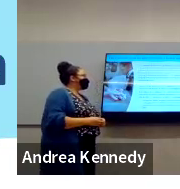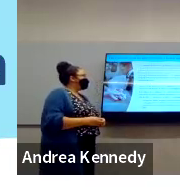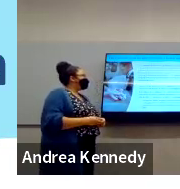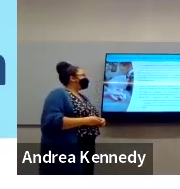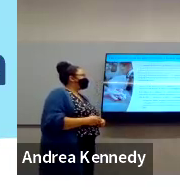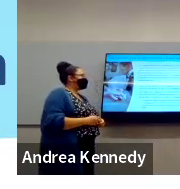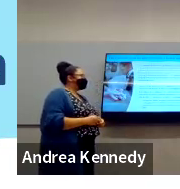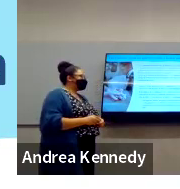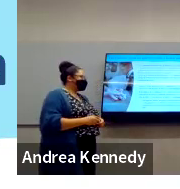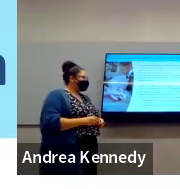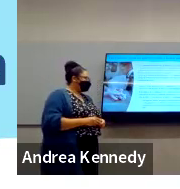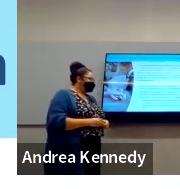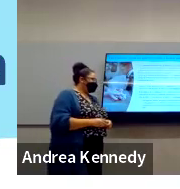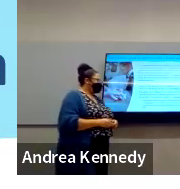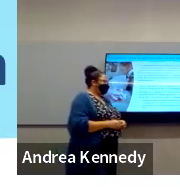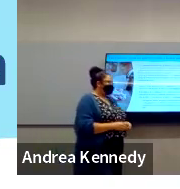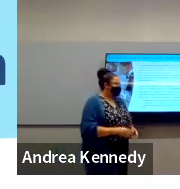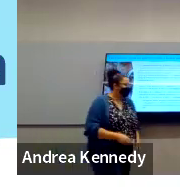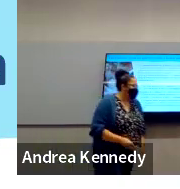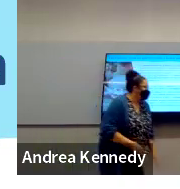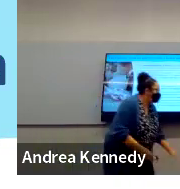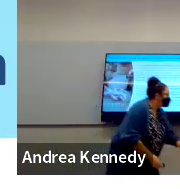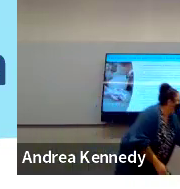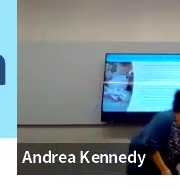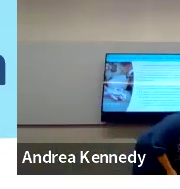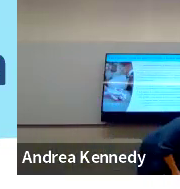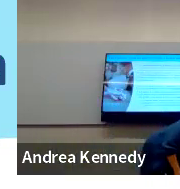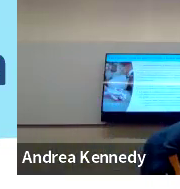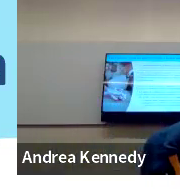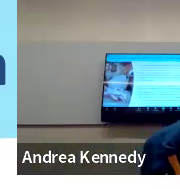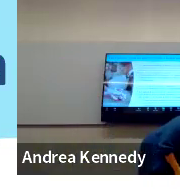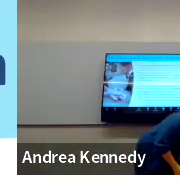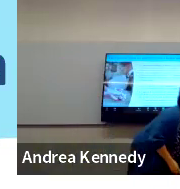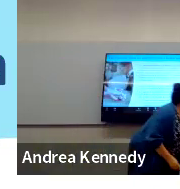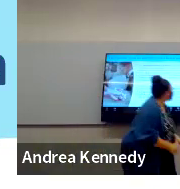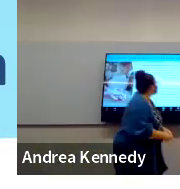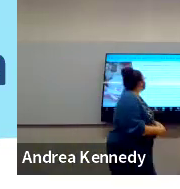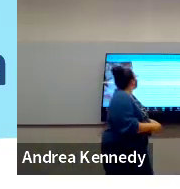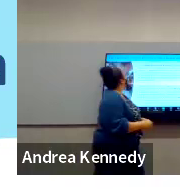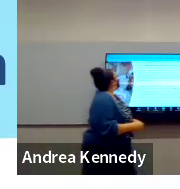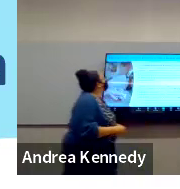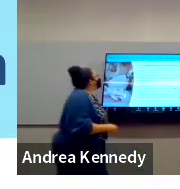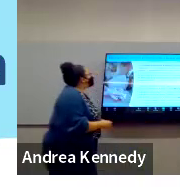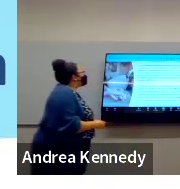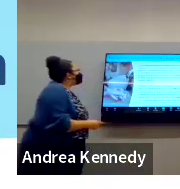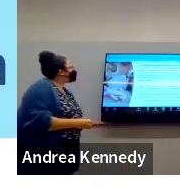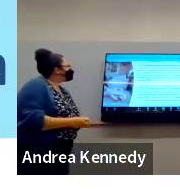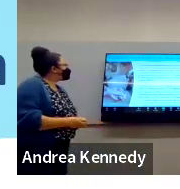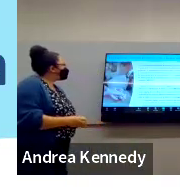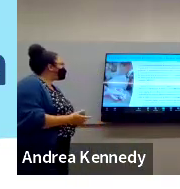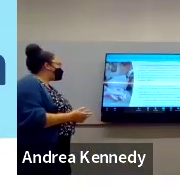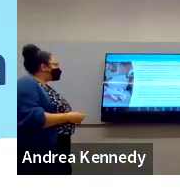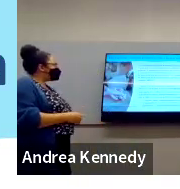y va a comparar la media con el importe del ajuste único de los servicios públicos que figura